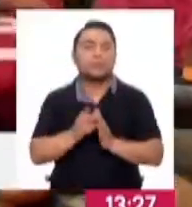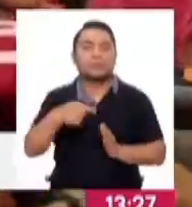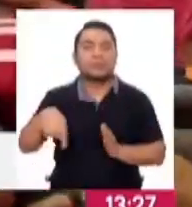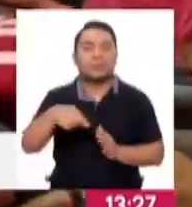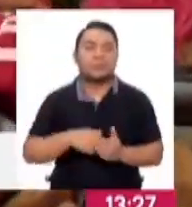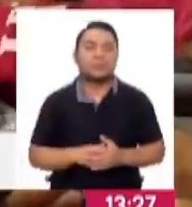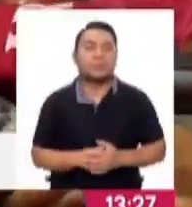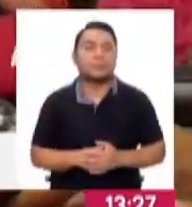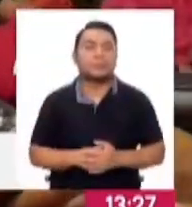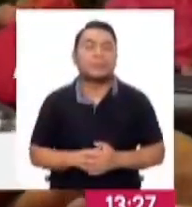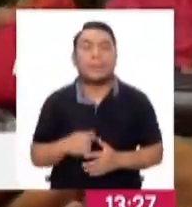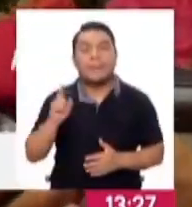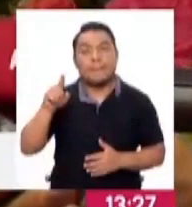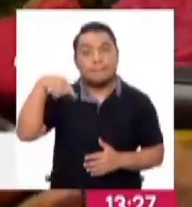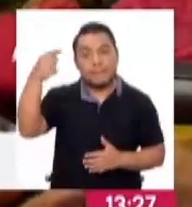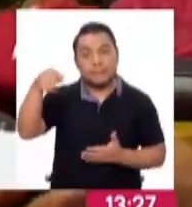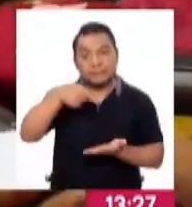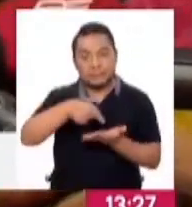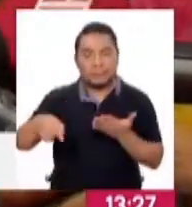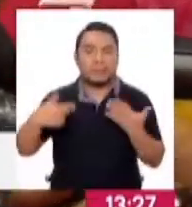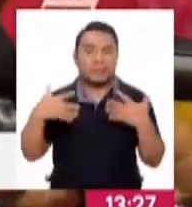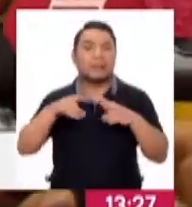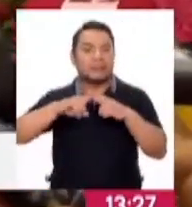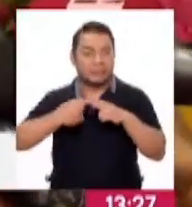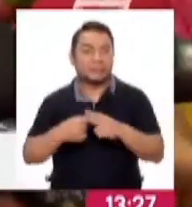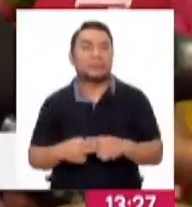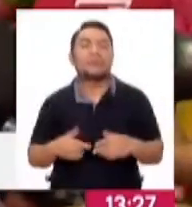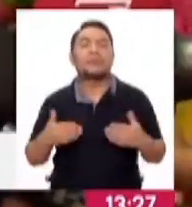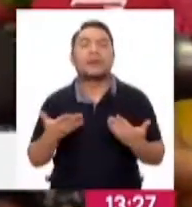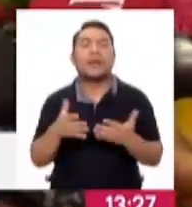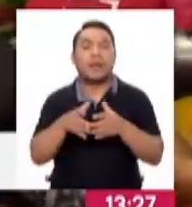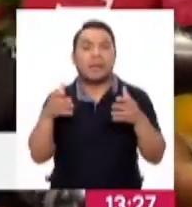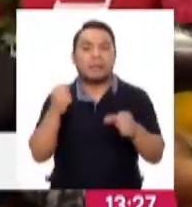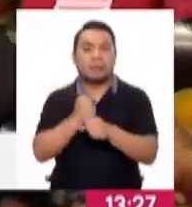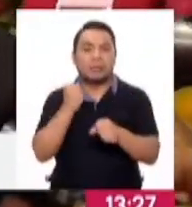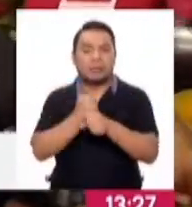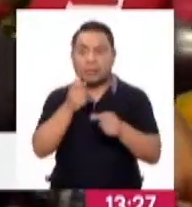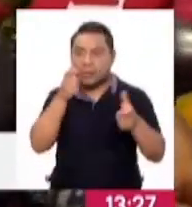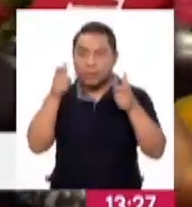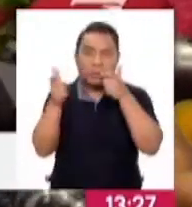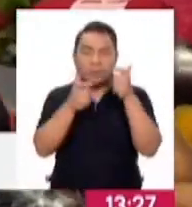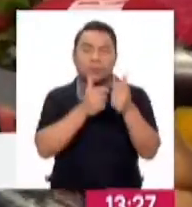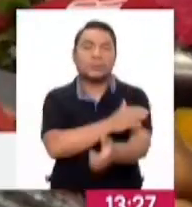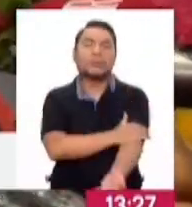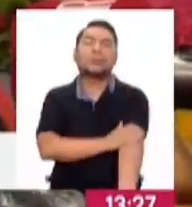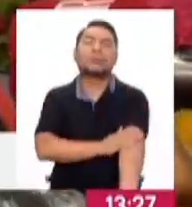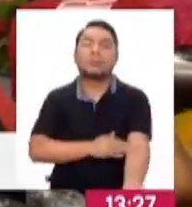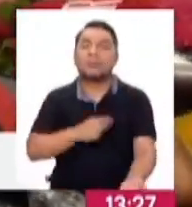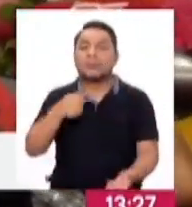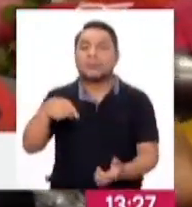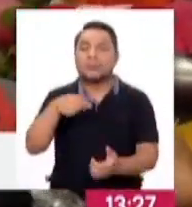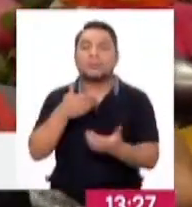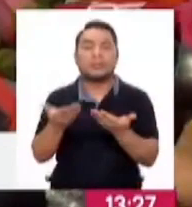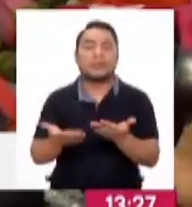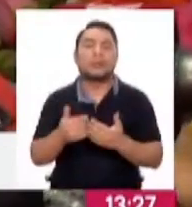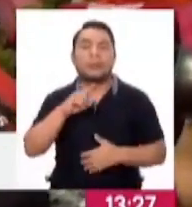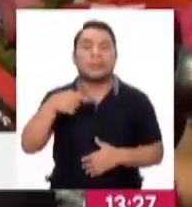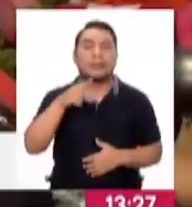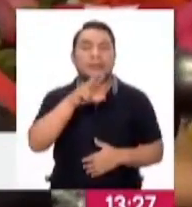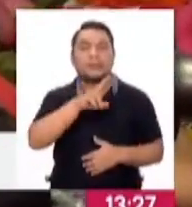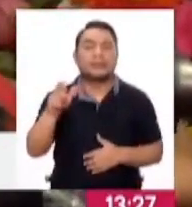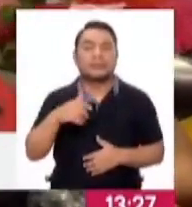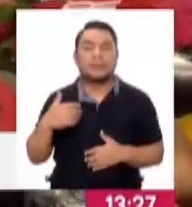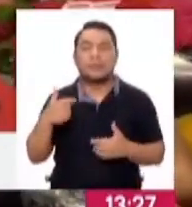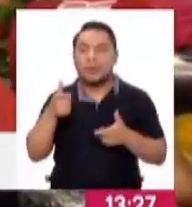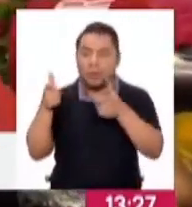casos. La próxima semana se inicia un gran mega operativo de control. Vamos a movilizar, como decía, a más de 1.300